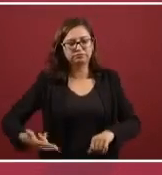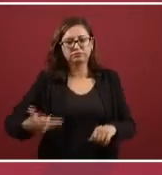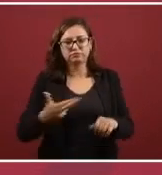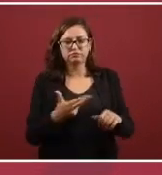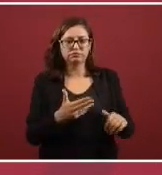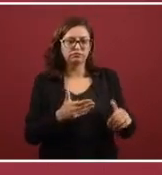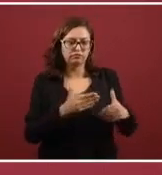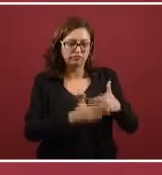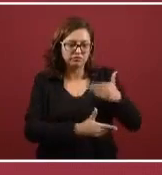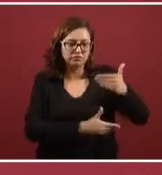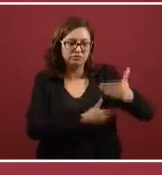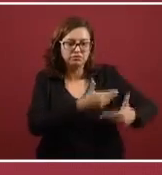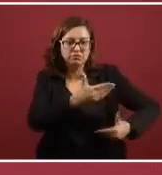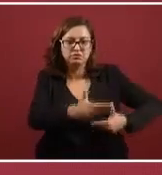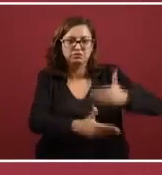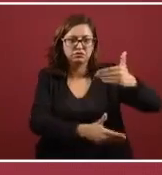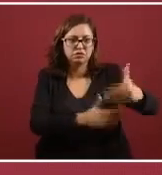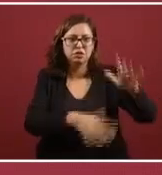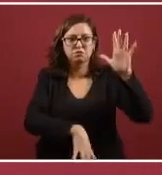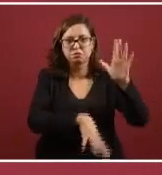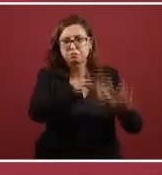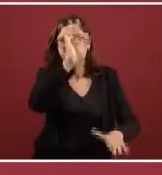aparejados a esos procesos aparecen